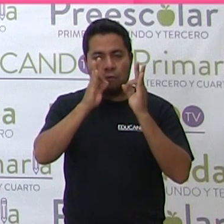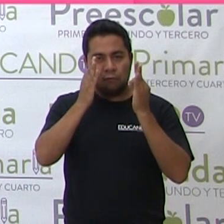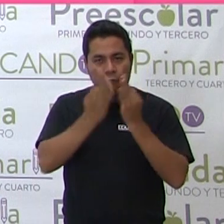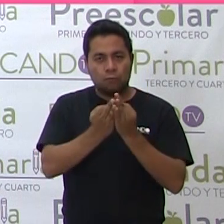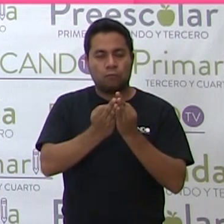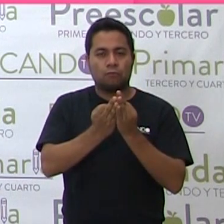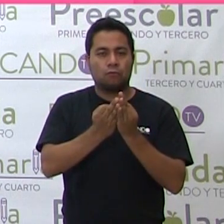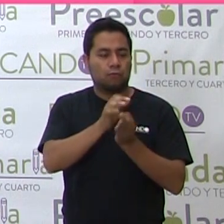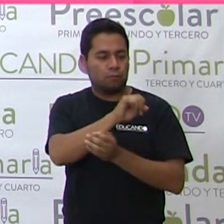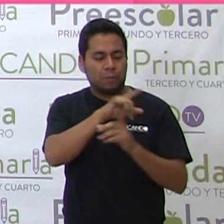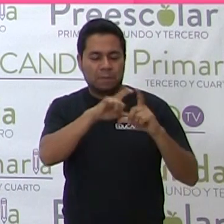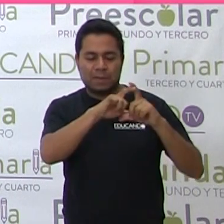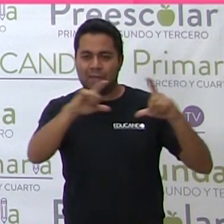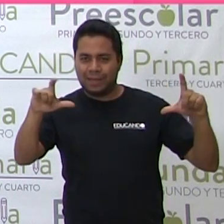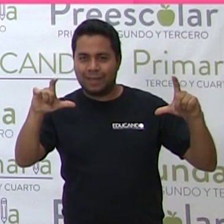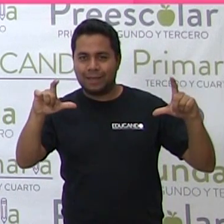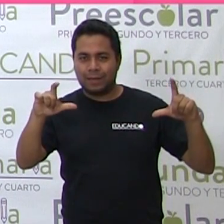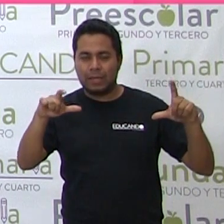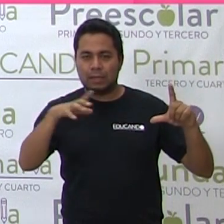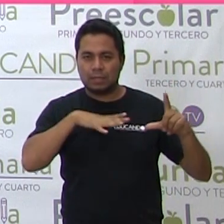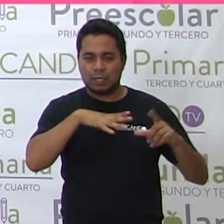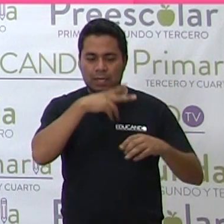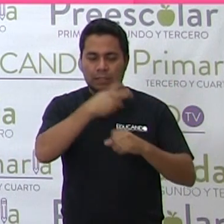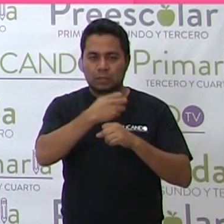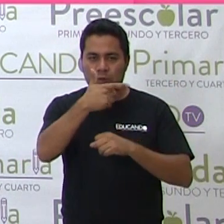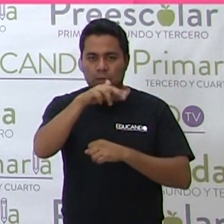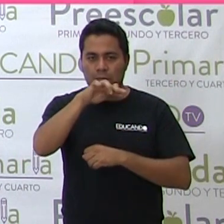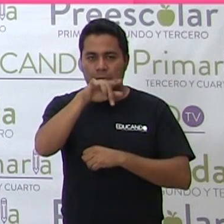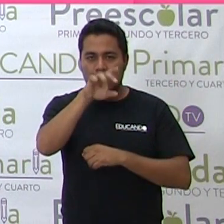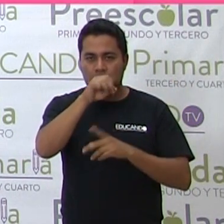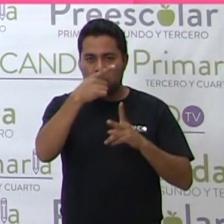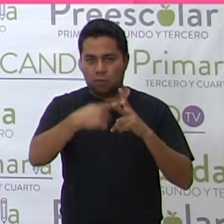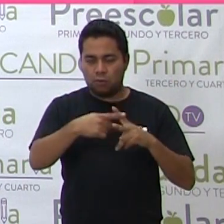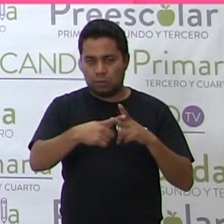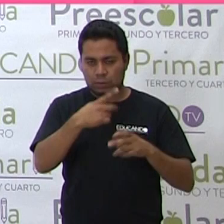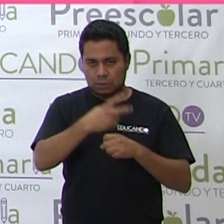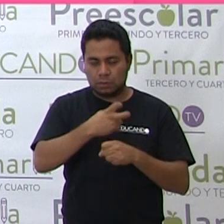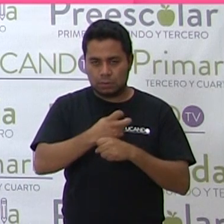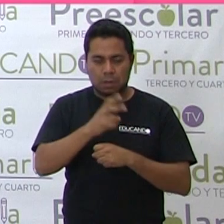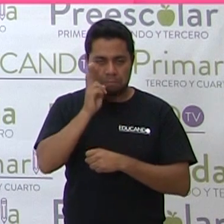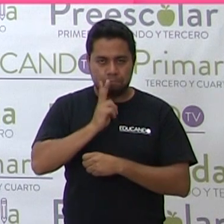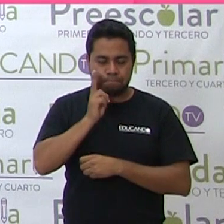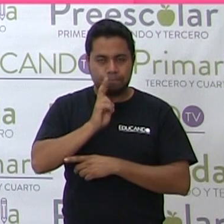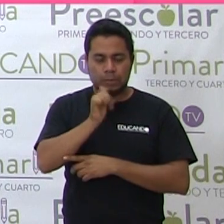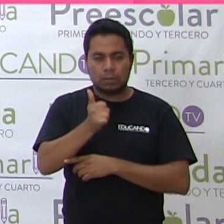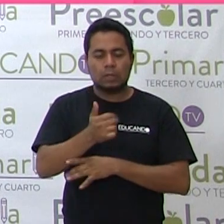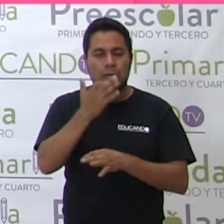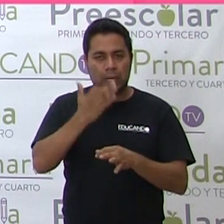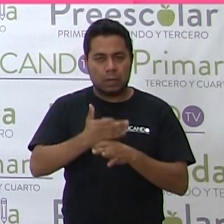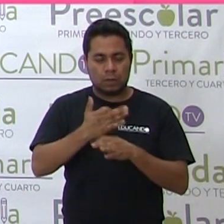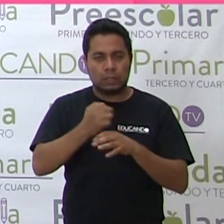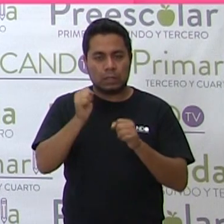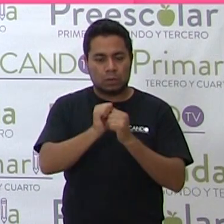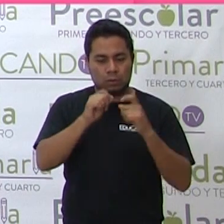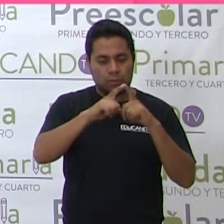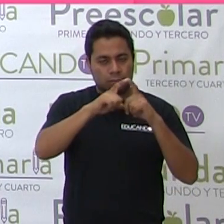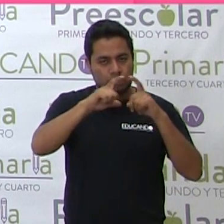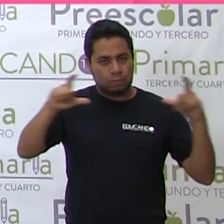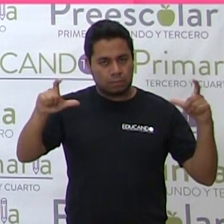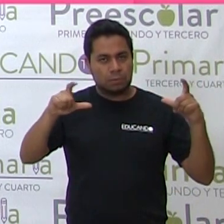cuadrada una ecuación de segundo grado Ahorita estamos con ecuaciones